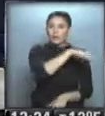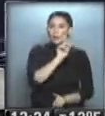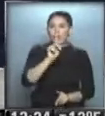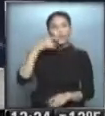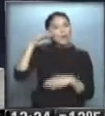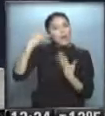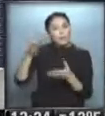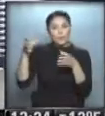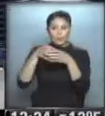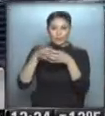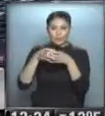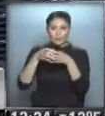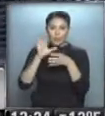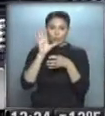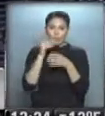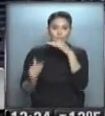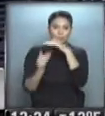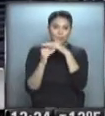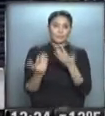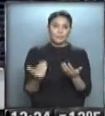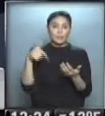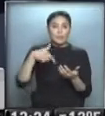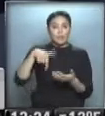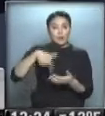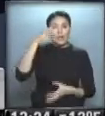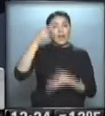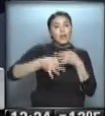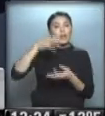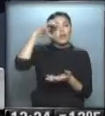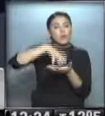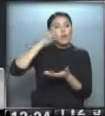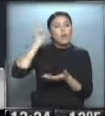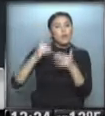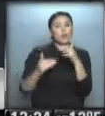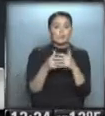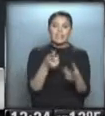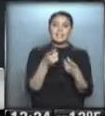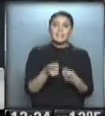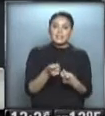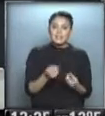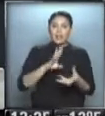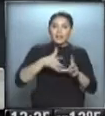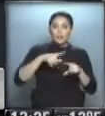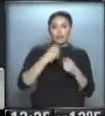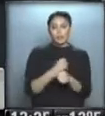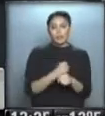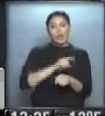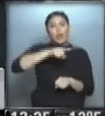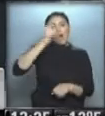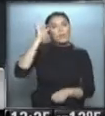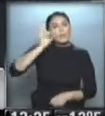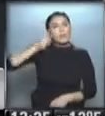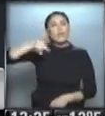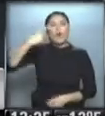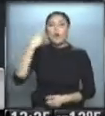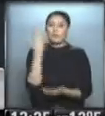la información, a la libertad de expresión. Bueno, la Corte necesita generar este mecanismo, necesita otras opiniones, otras